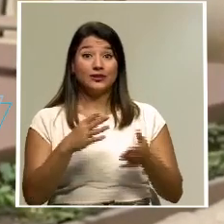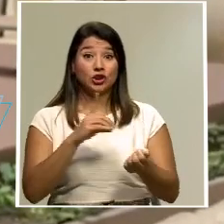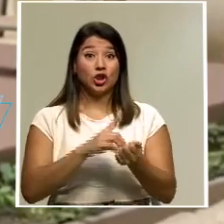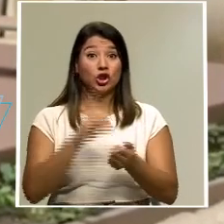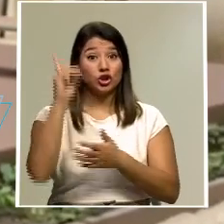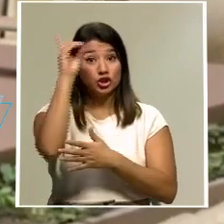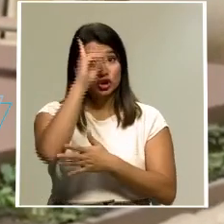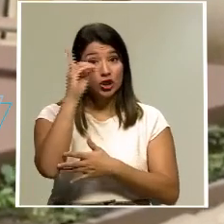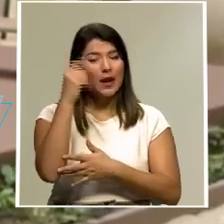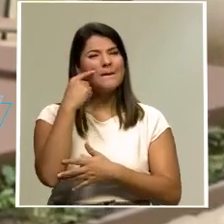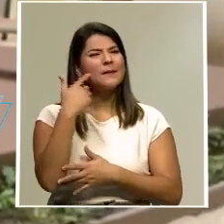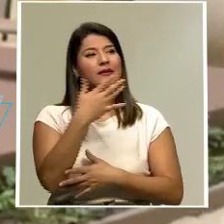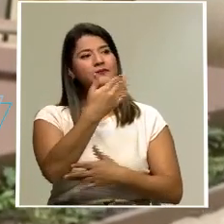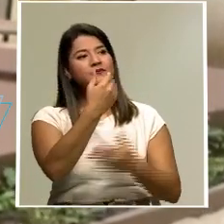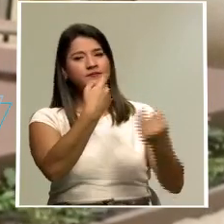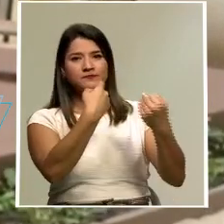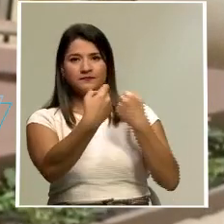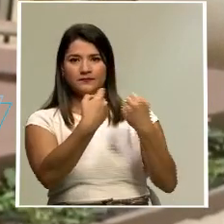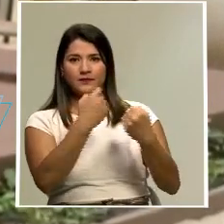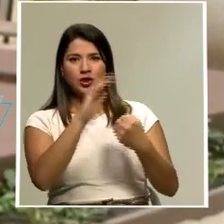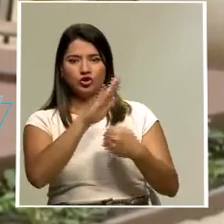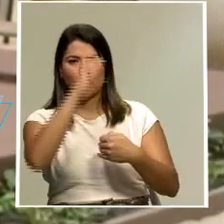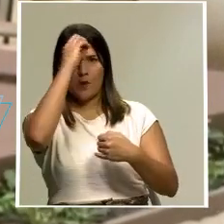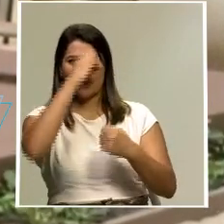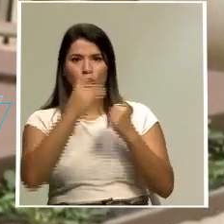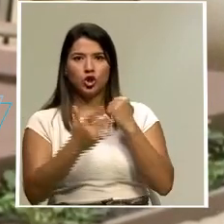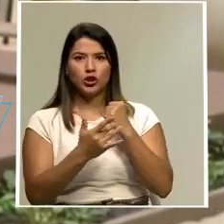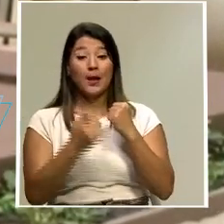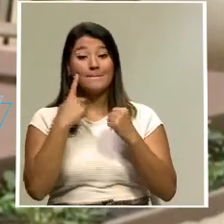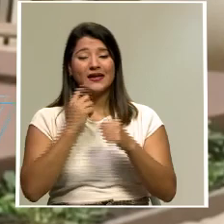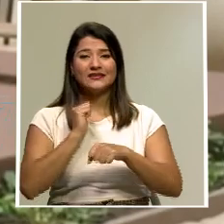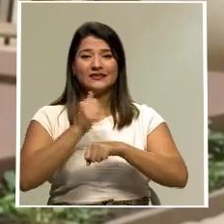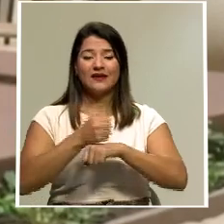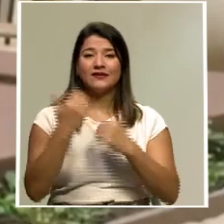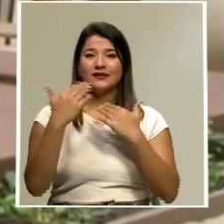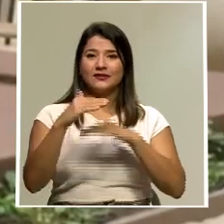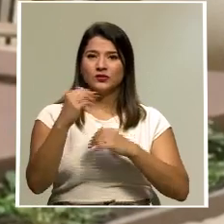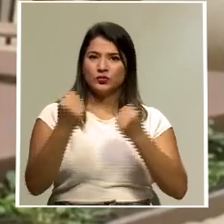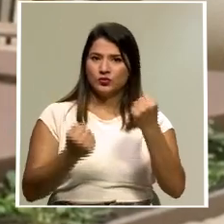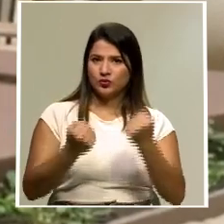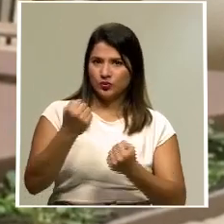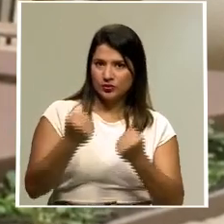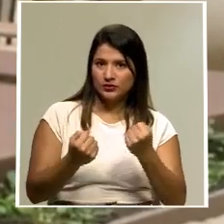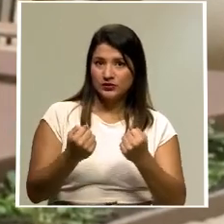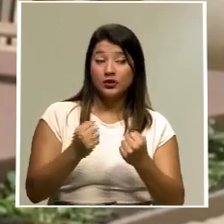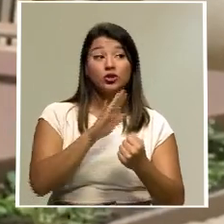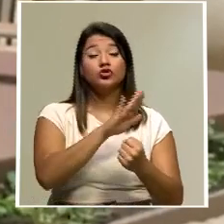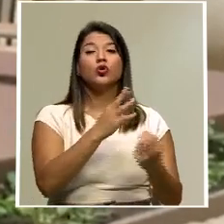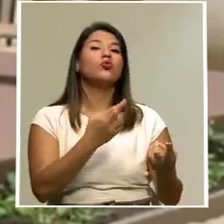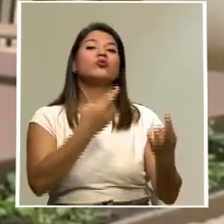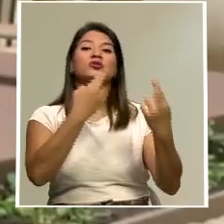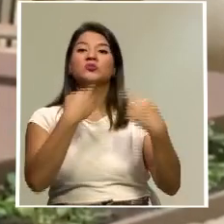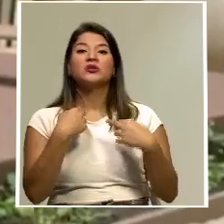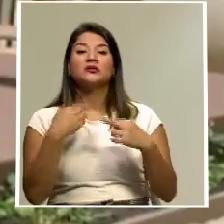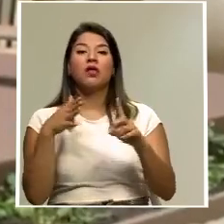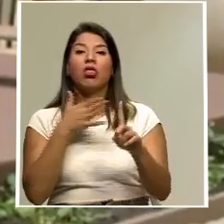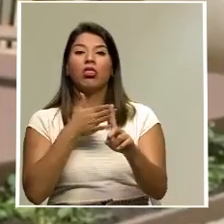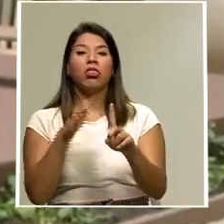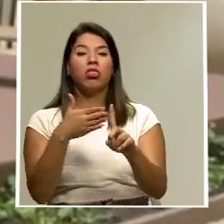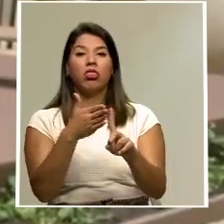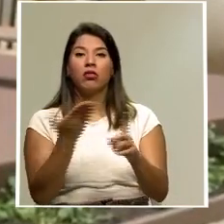cuál es el criterio técnico que ellos aplican esa restricción y su respuesta fue evasiva.